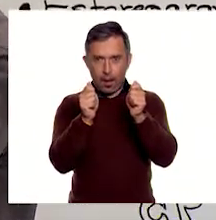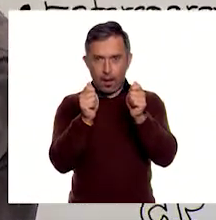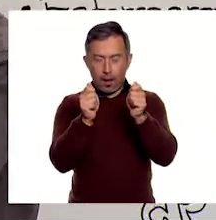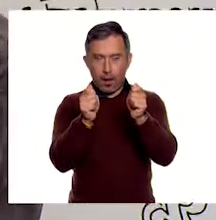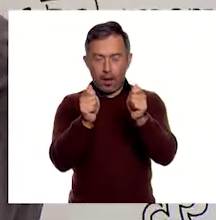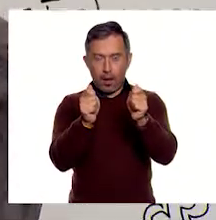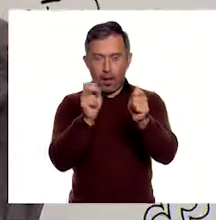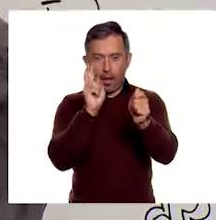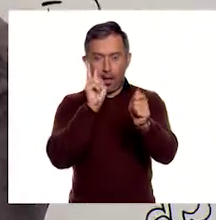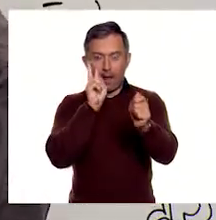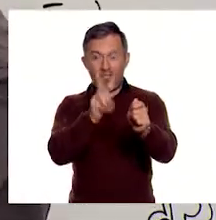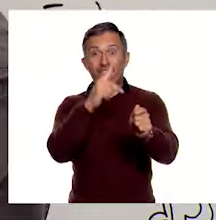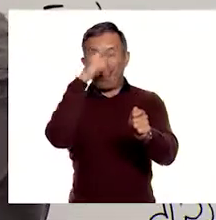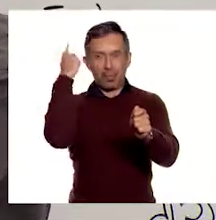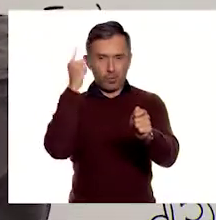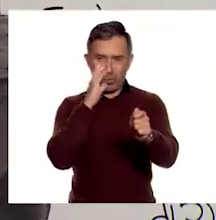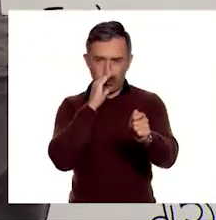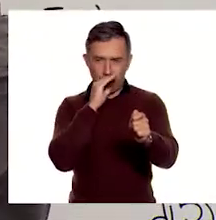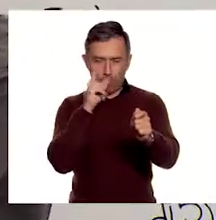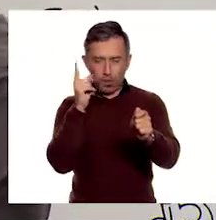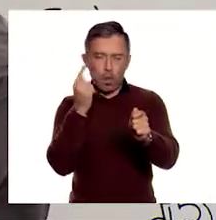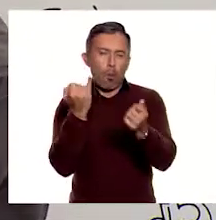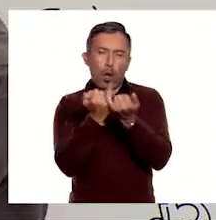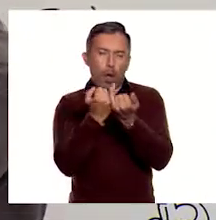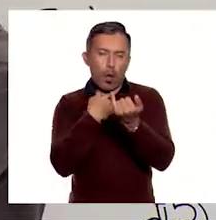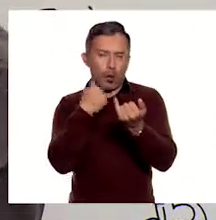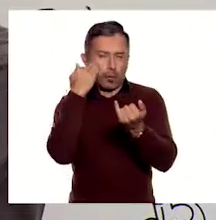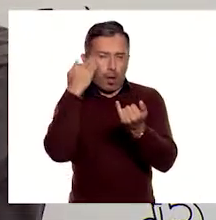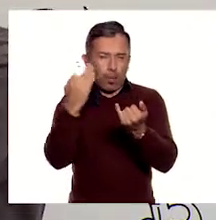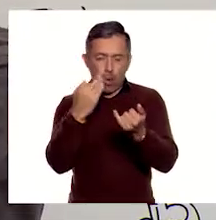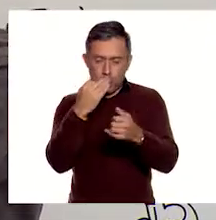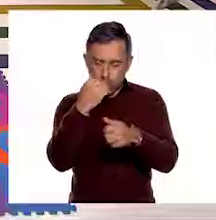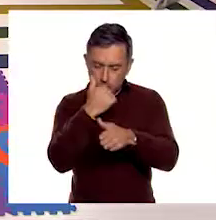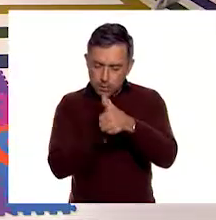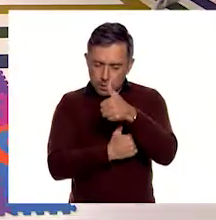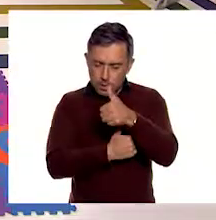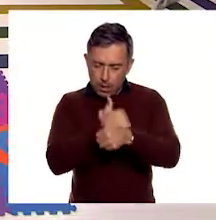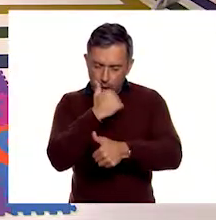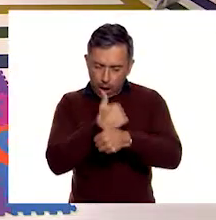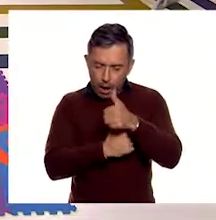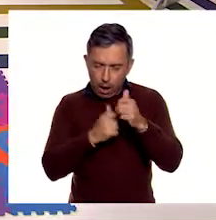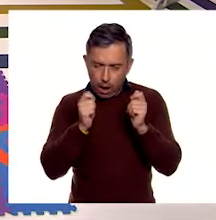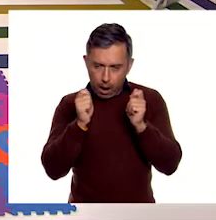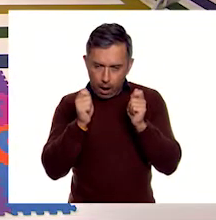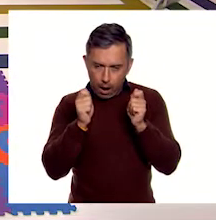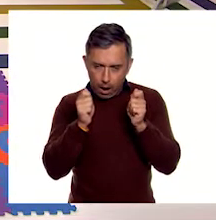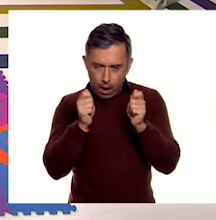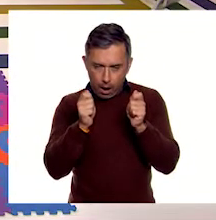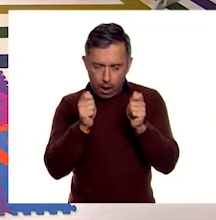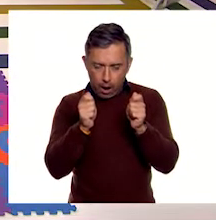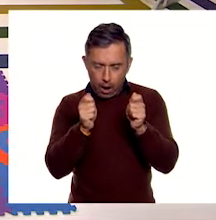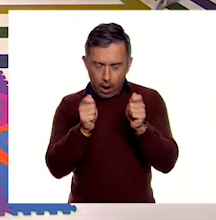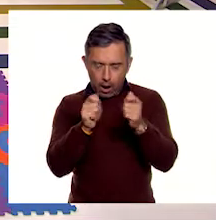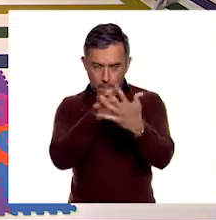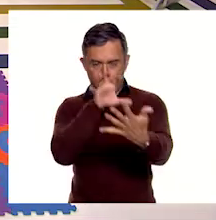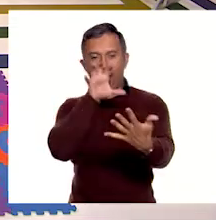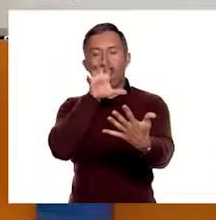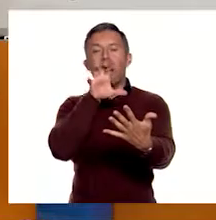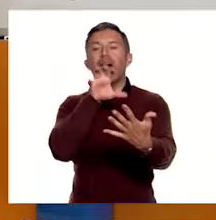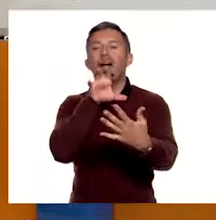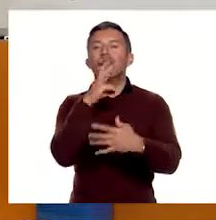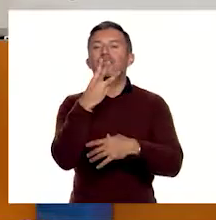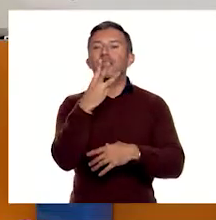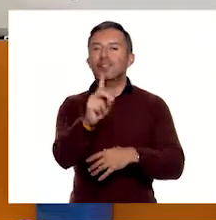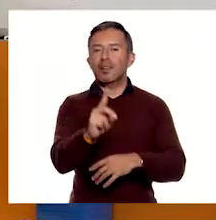la primera vez. Yo tardé también mucho tiempo. Y hasta que logramos ver una imagen en 3D, ¿sí? Y